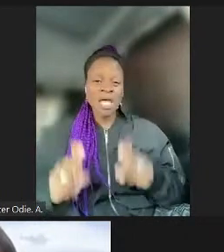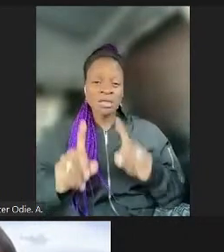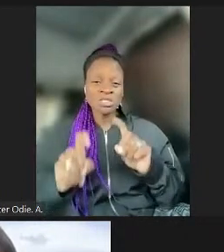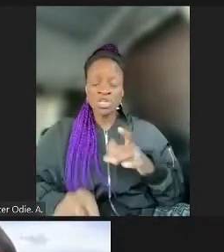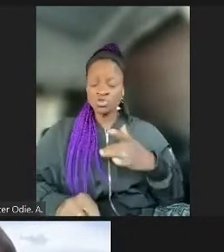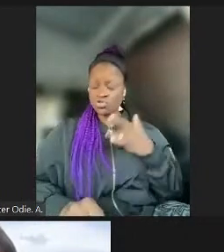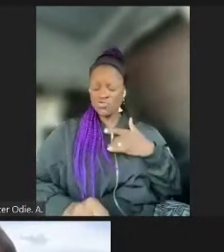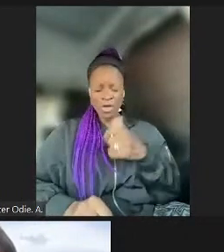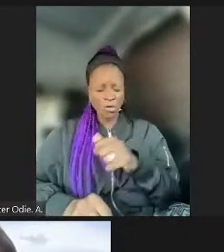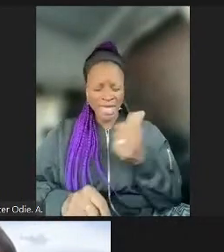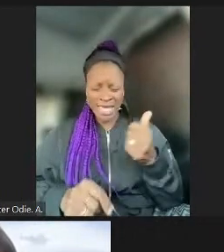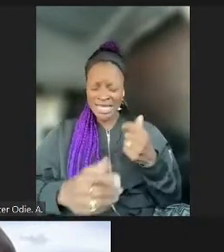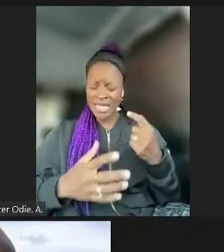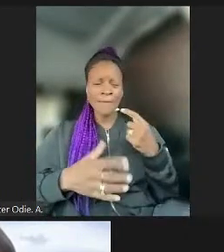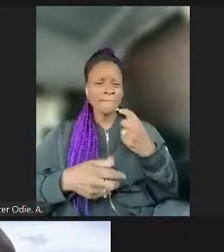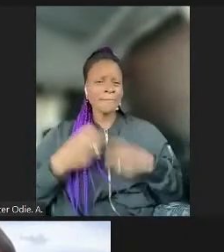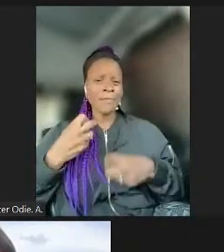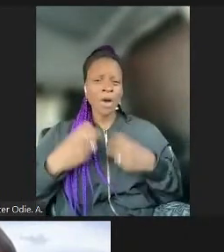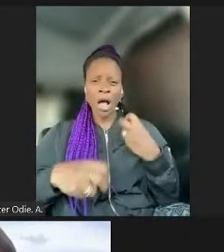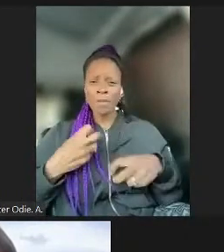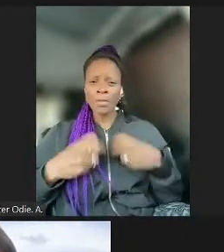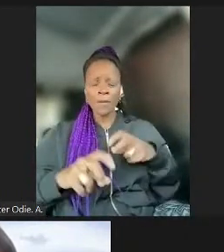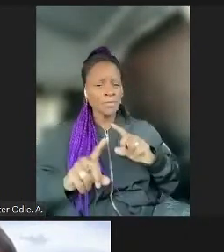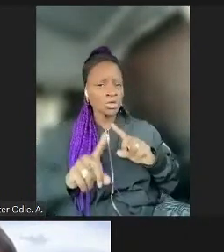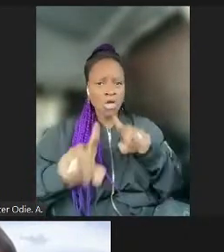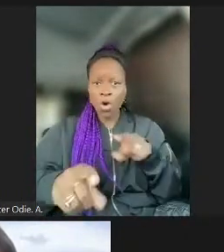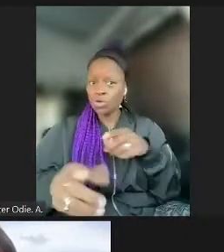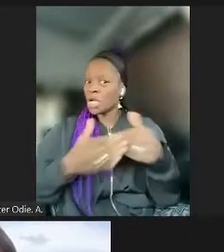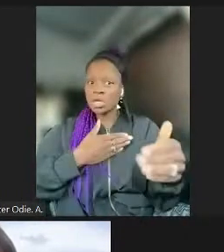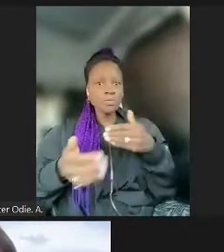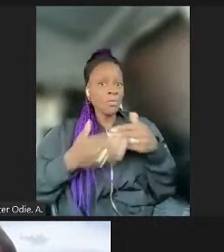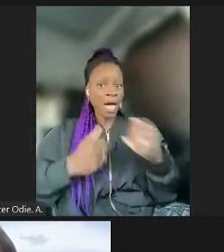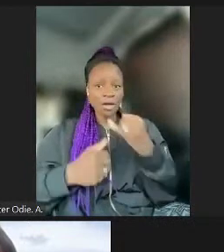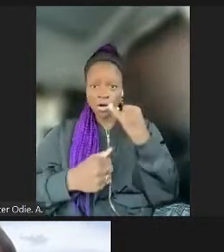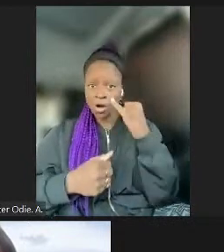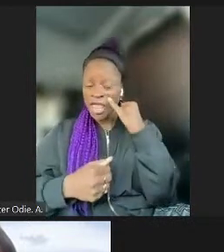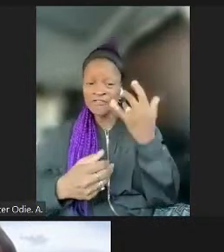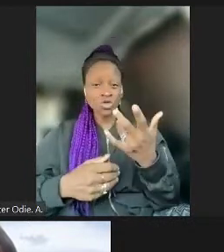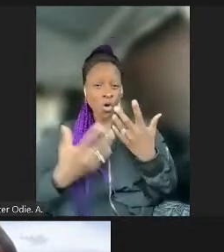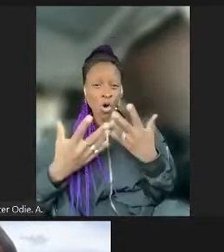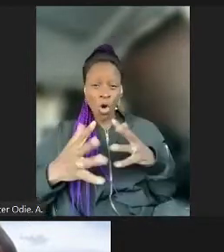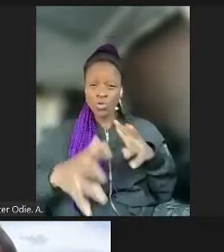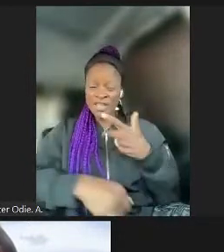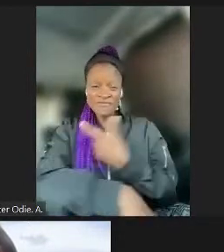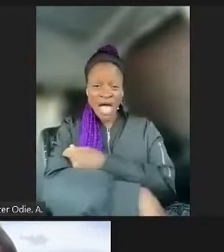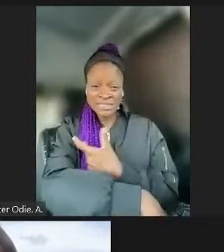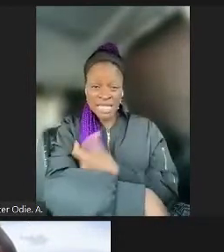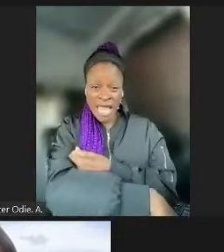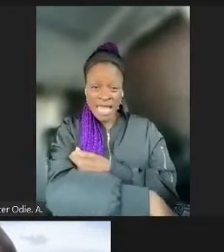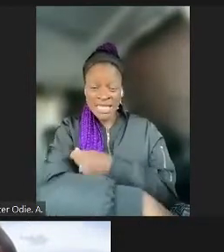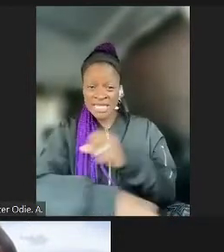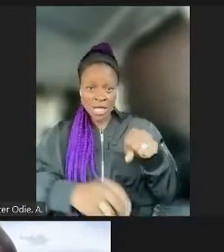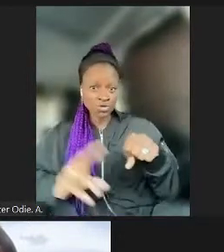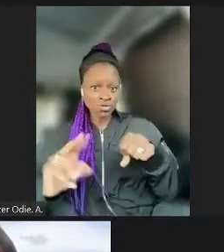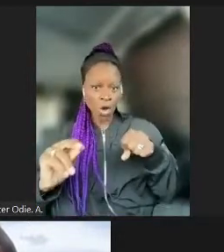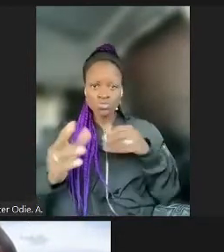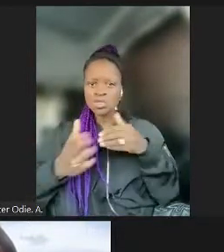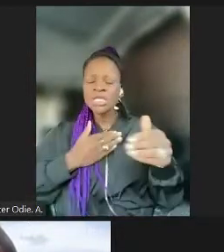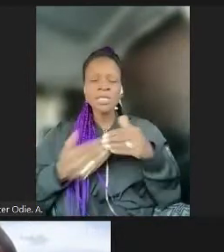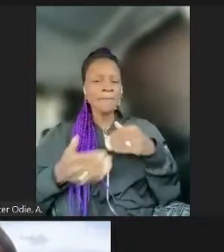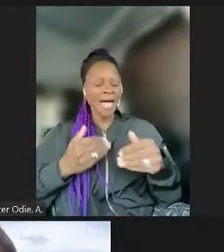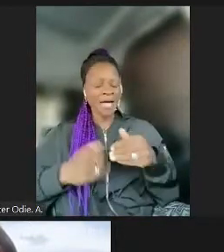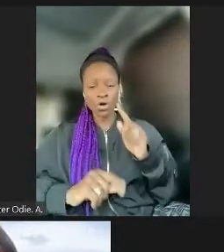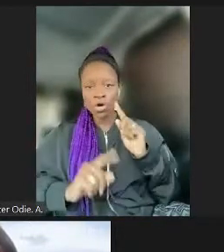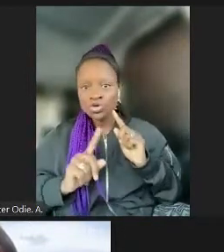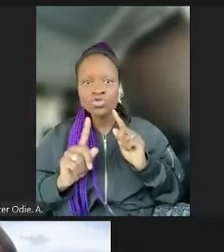pruebas si tienen síntomas, vaya a hacerse la prueba. Puede irse a hacer una cita